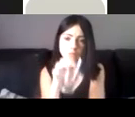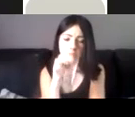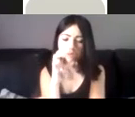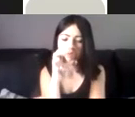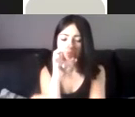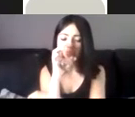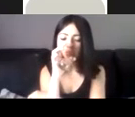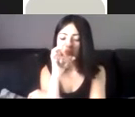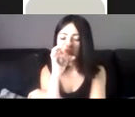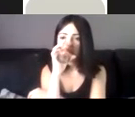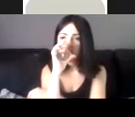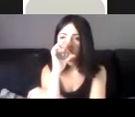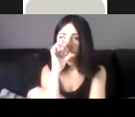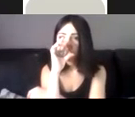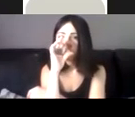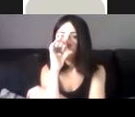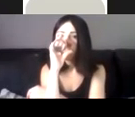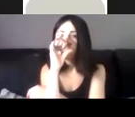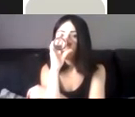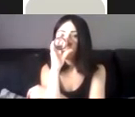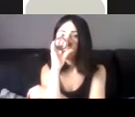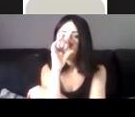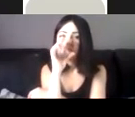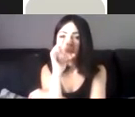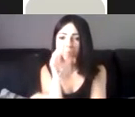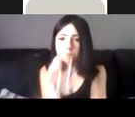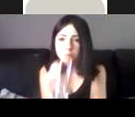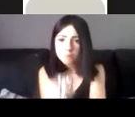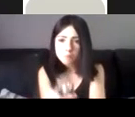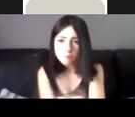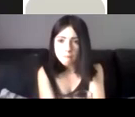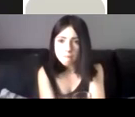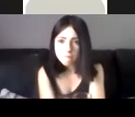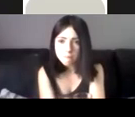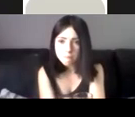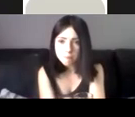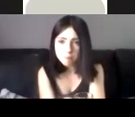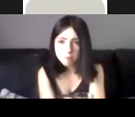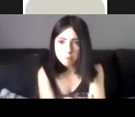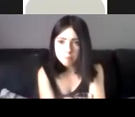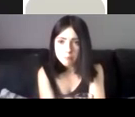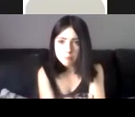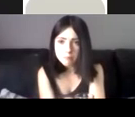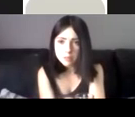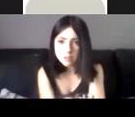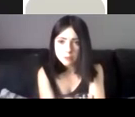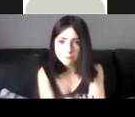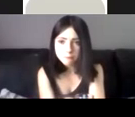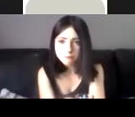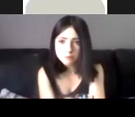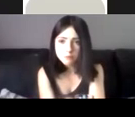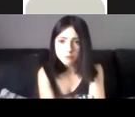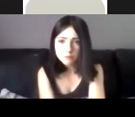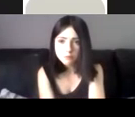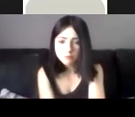de política, de manera humorística, como The Clinic, son más abiertas, no necesita uno registrarse para poder obtener esa